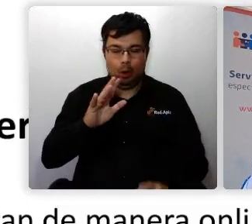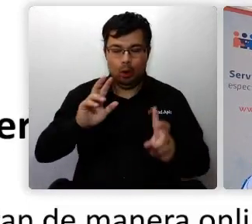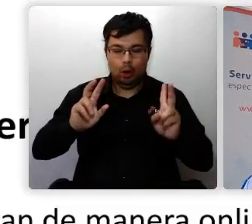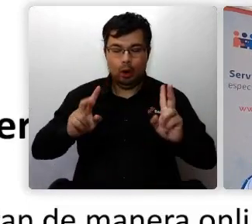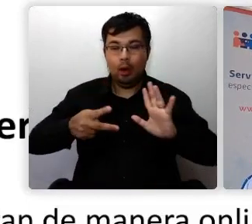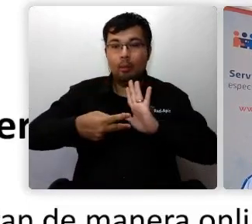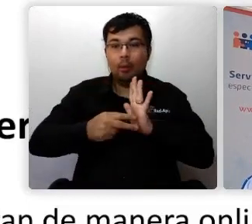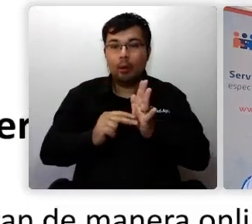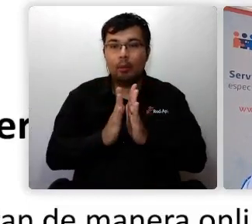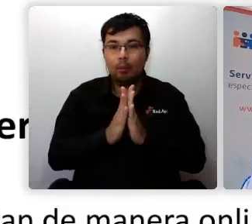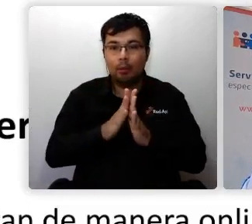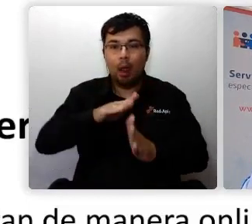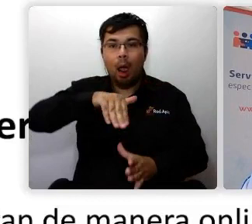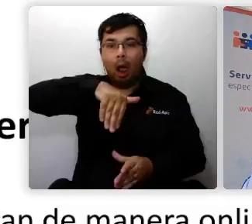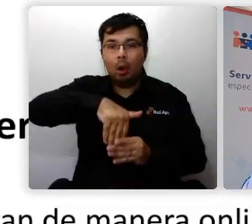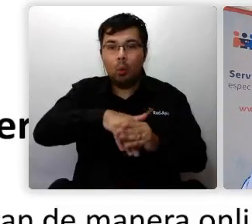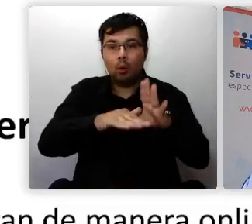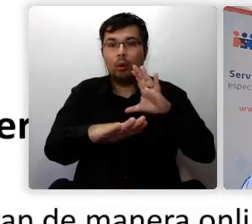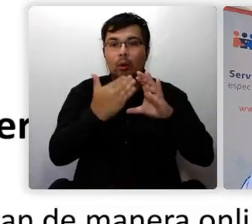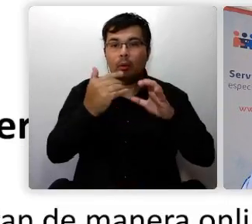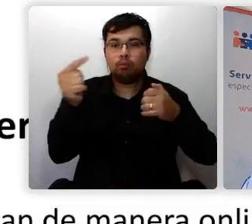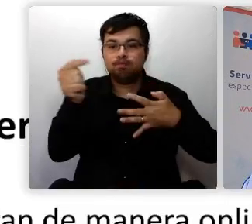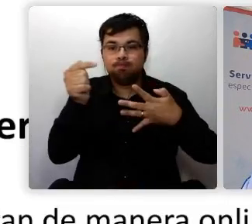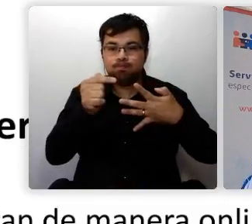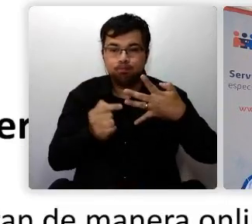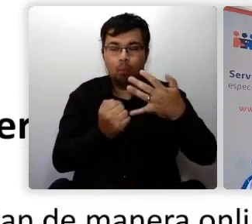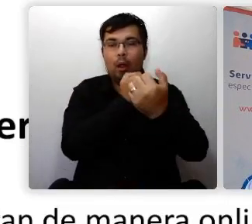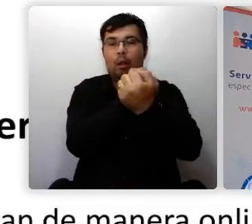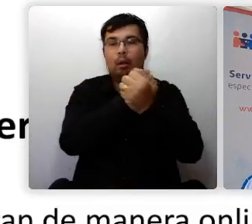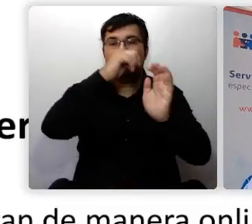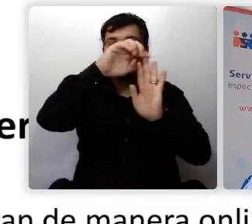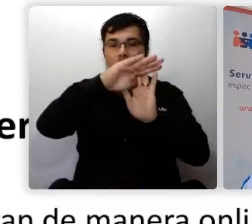adjunte tales y tales antecedentes.